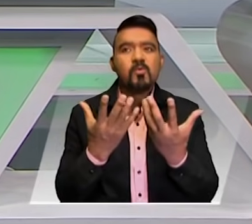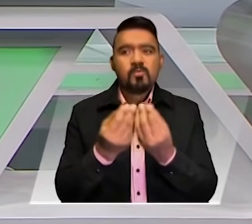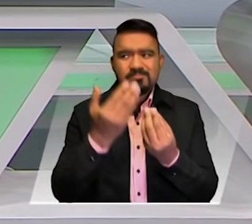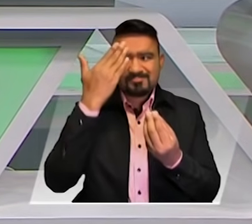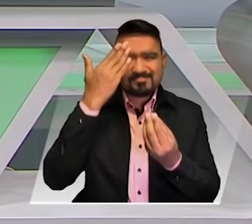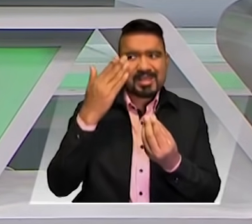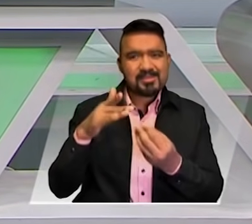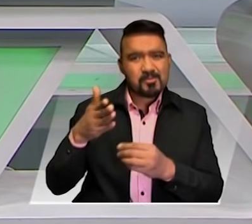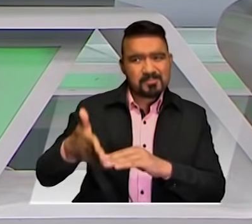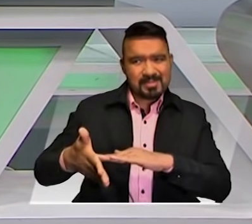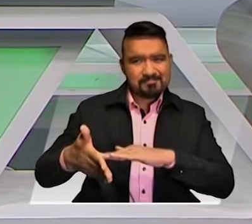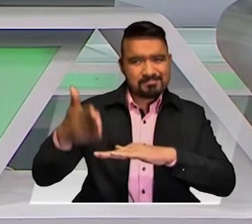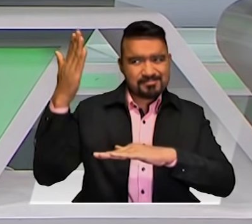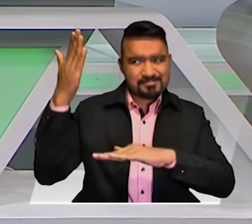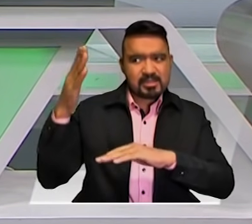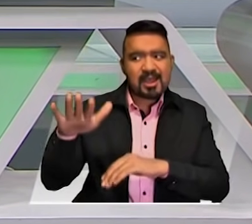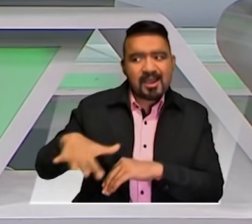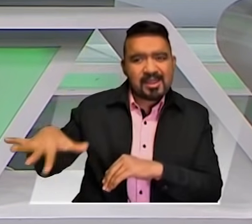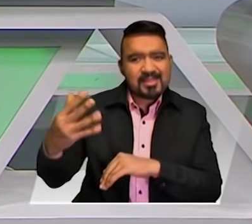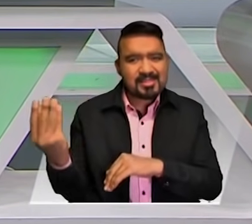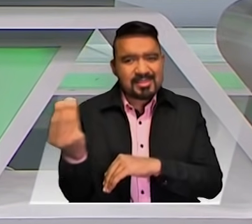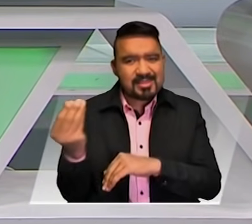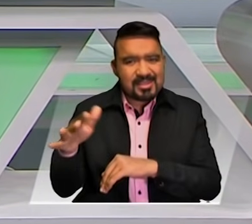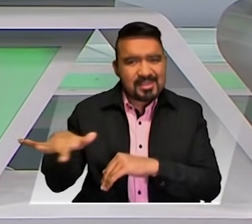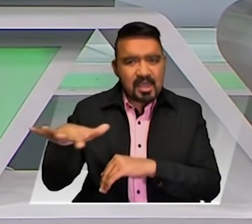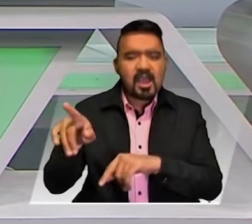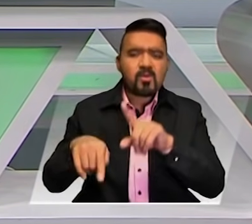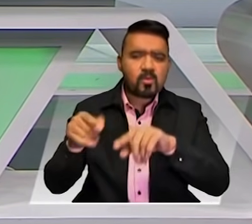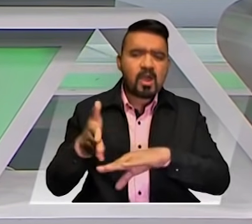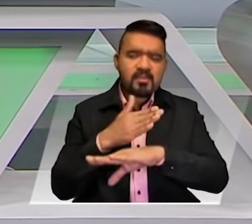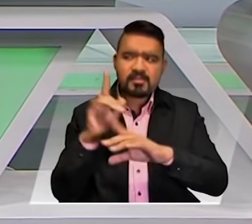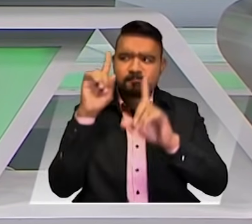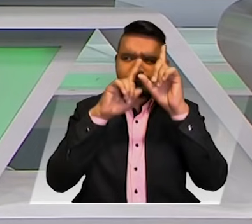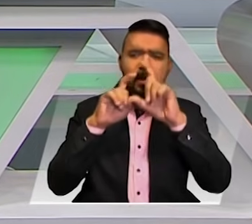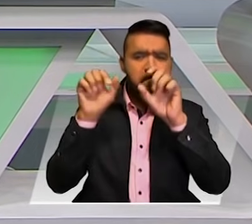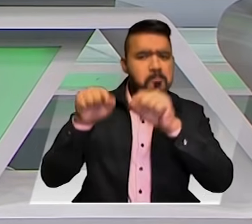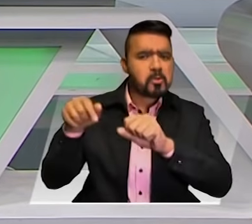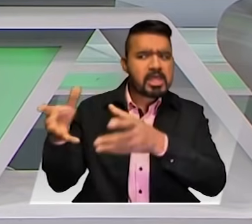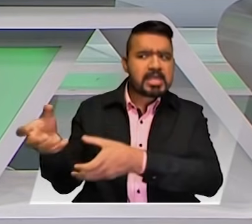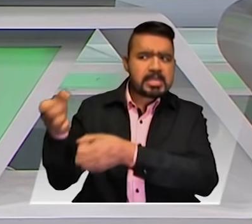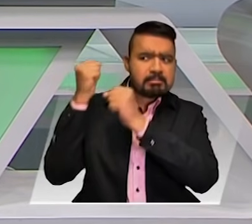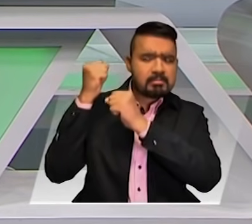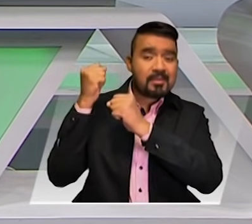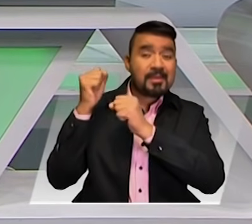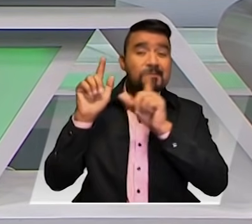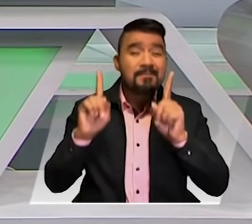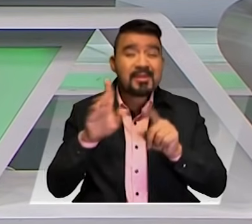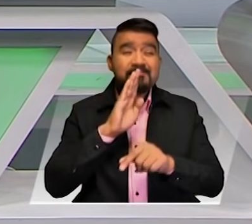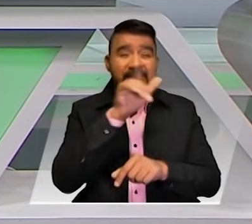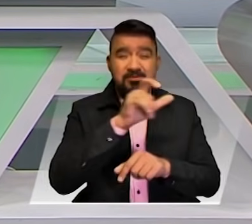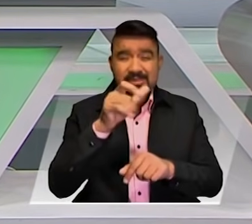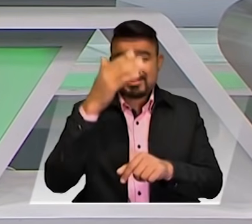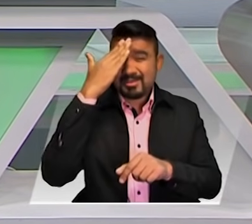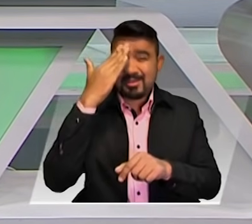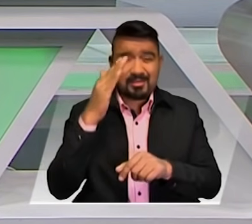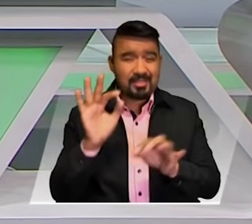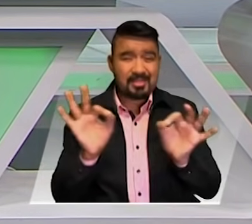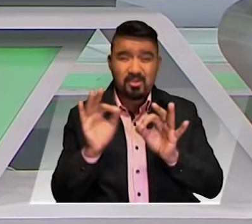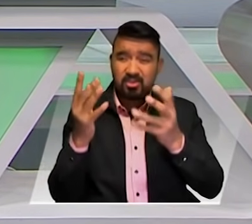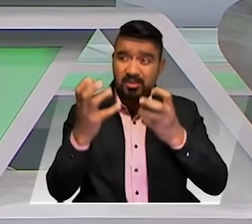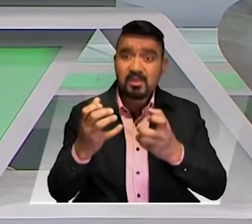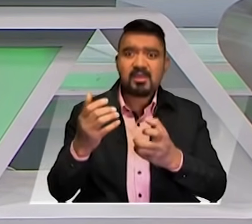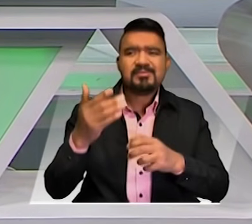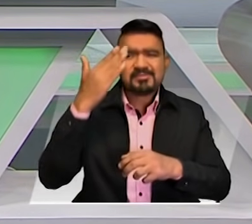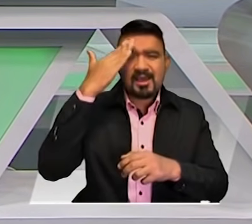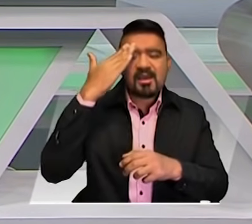de Niquía, esto no deja para nada satisfechos a los habitantes del norte del Valle de Aburrá, porque seguirá el cobro de los otros dos peajes,